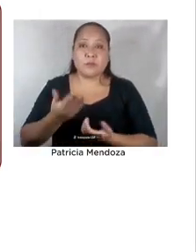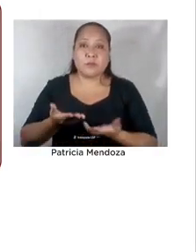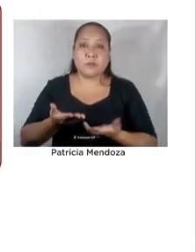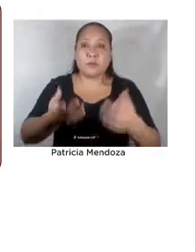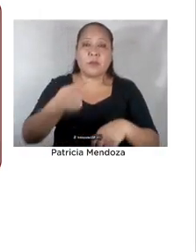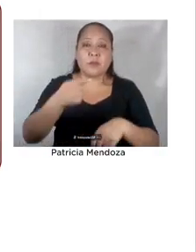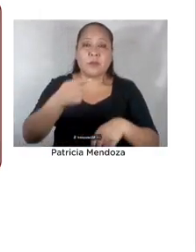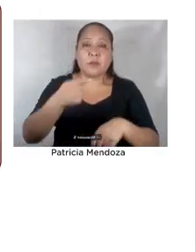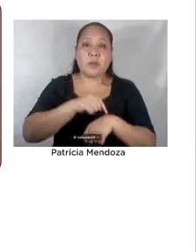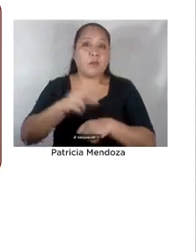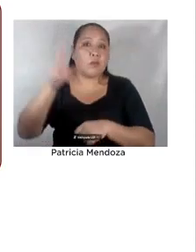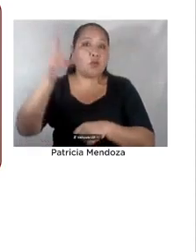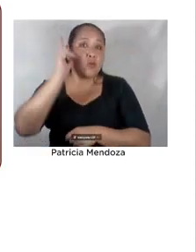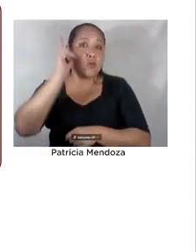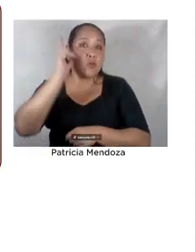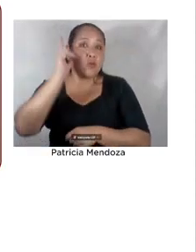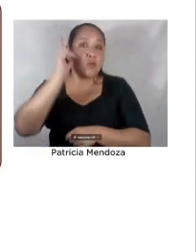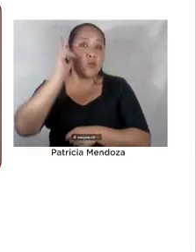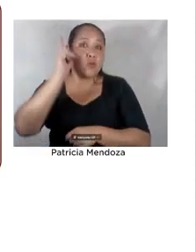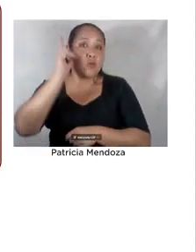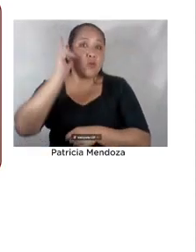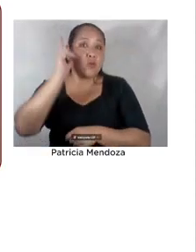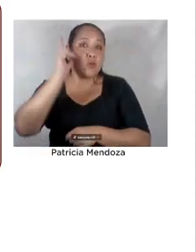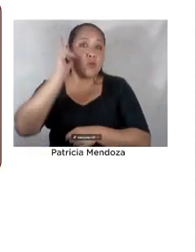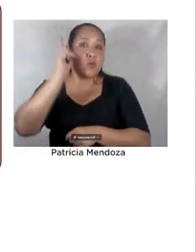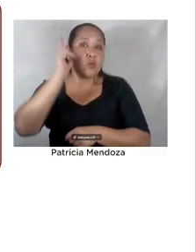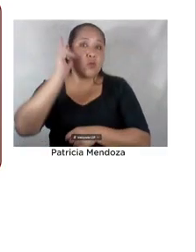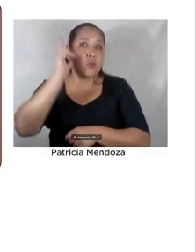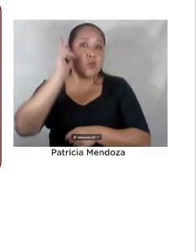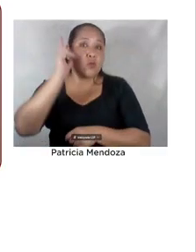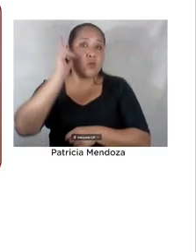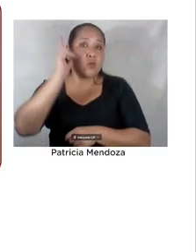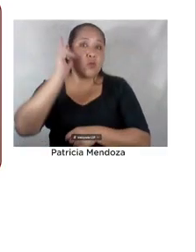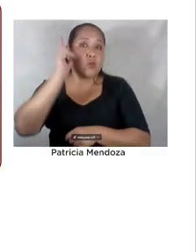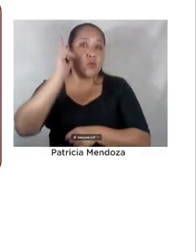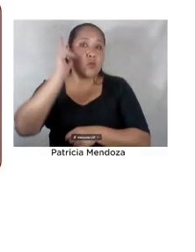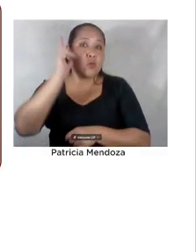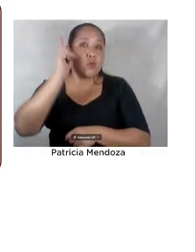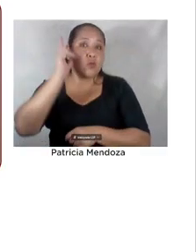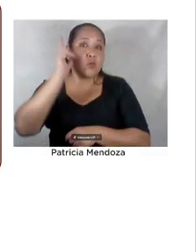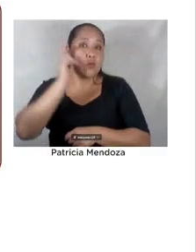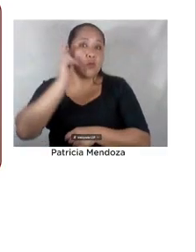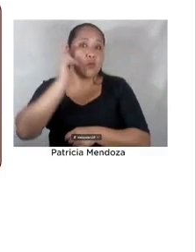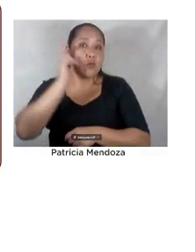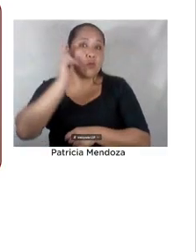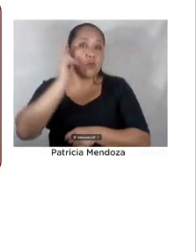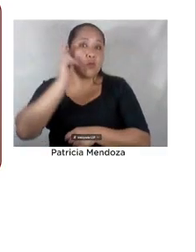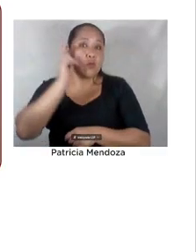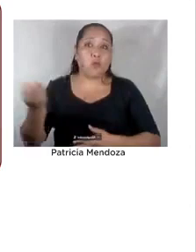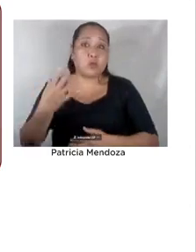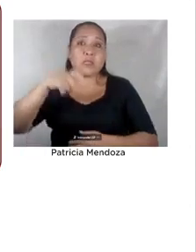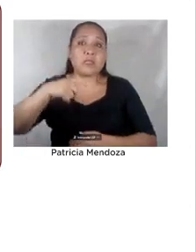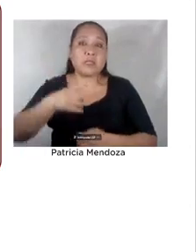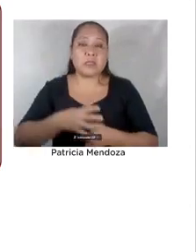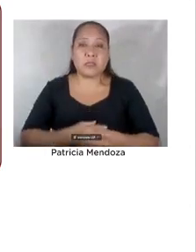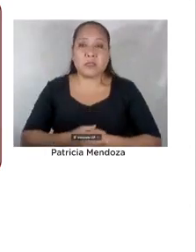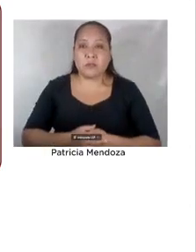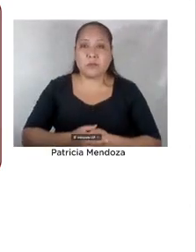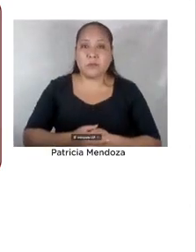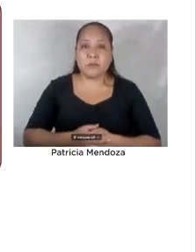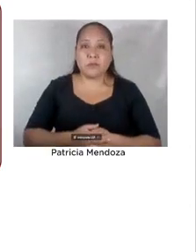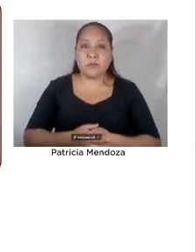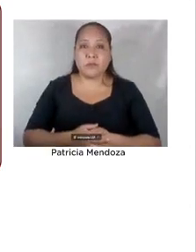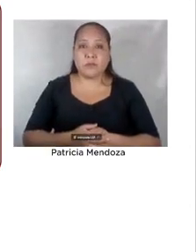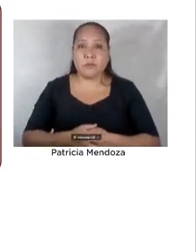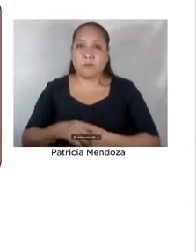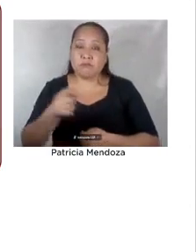tiempo a escuchar lo que ocurre con nosotros y a escuchar lo que nuestro propio cuerpo nos está diciendo que necesita, ¿no? Otra vez